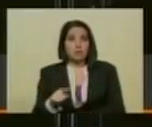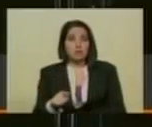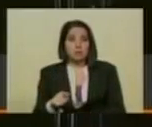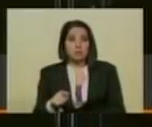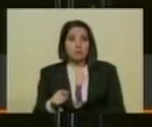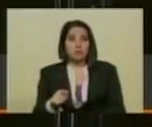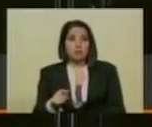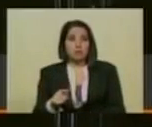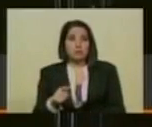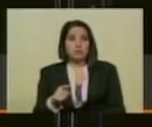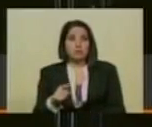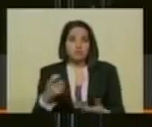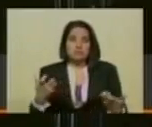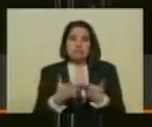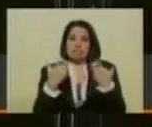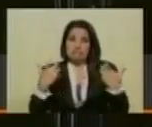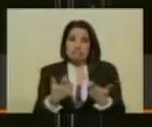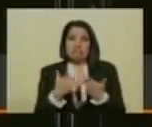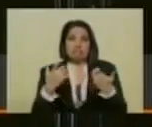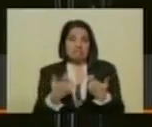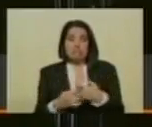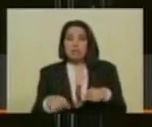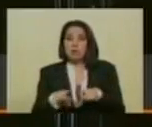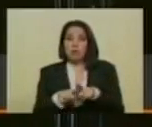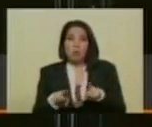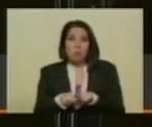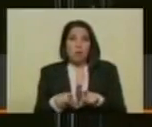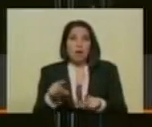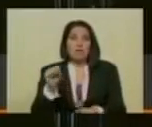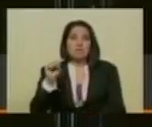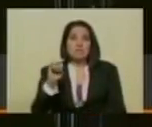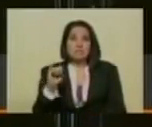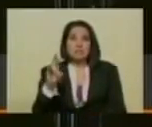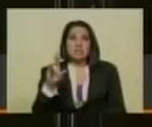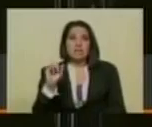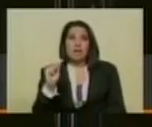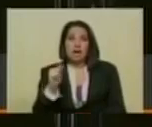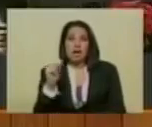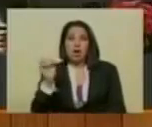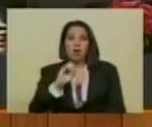a las puertas de una guerra civil tipo Siria, tipo Libia.